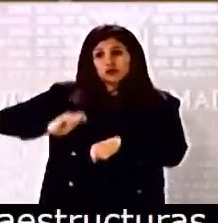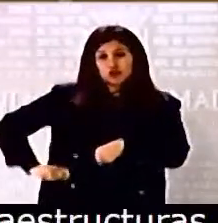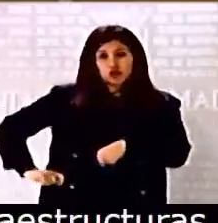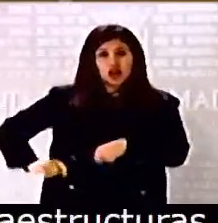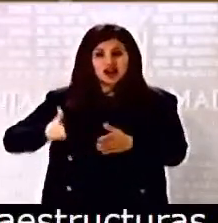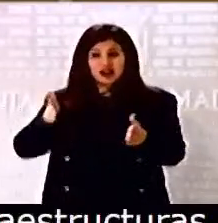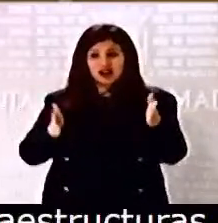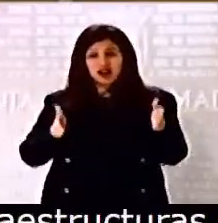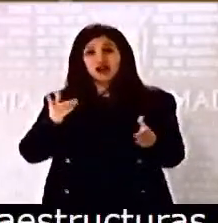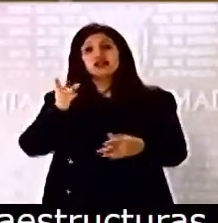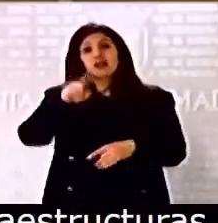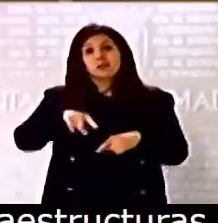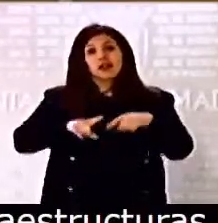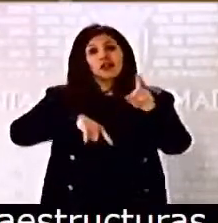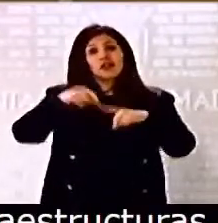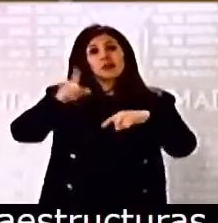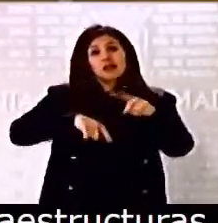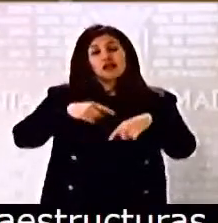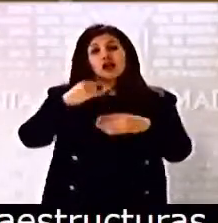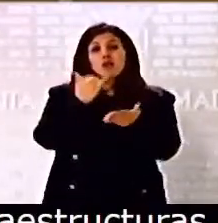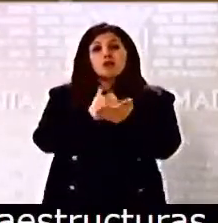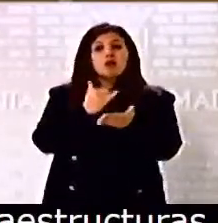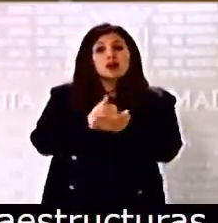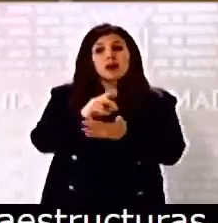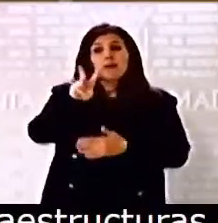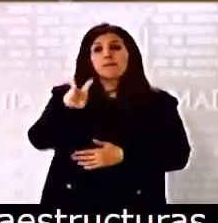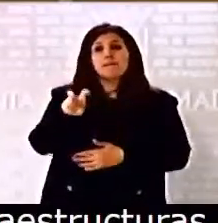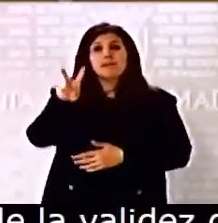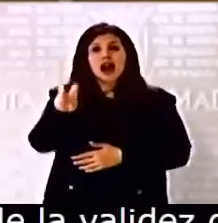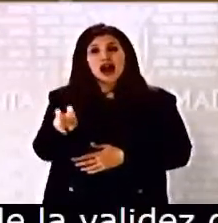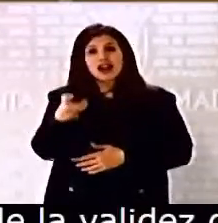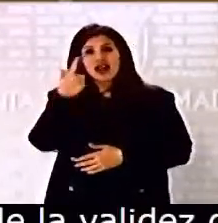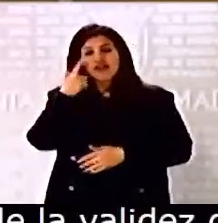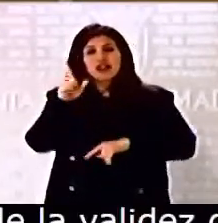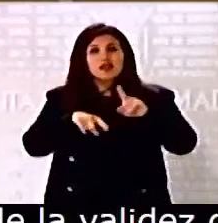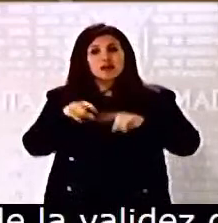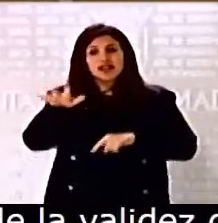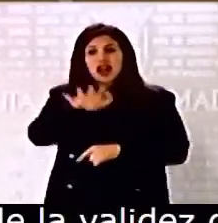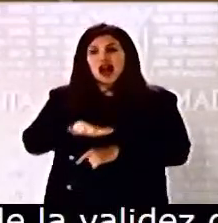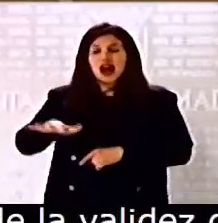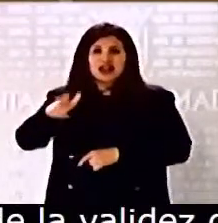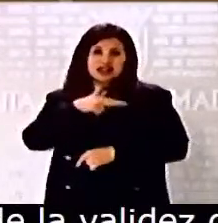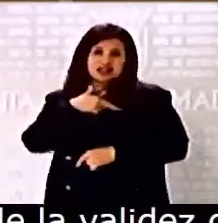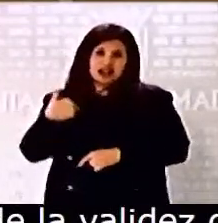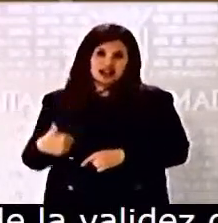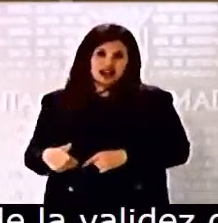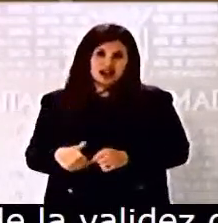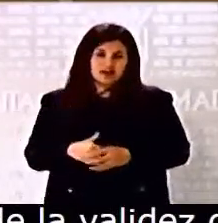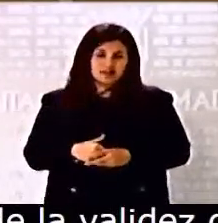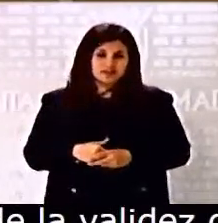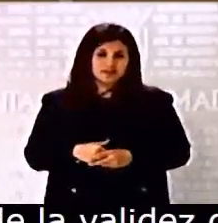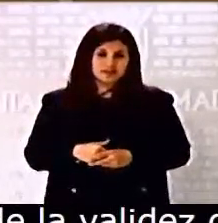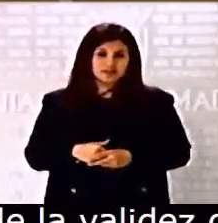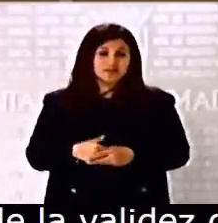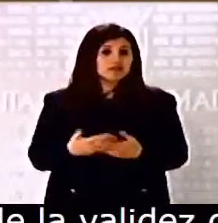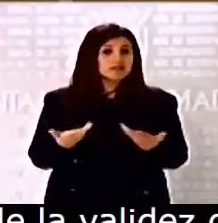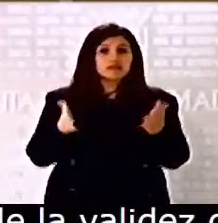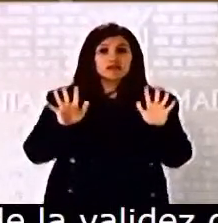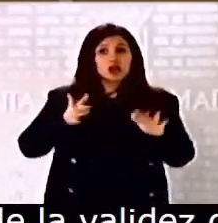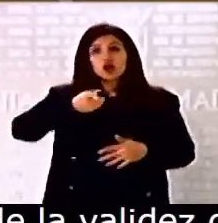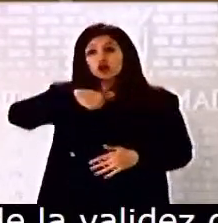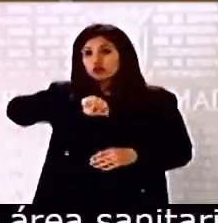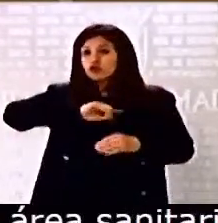validez de la prueba por la positividad que tuviesen las pruebas en ese área sanitaria concreta. En cualquier caso,